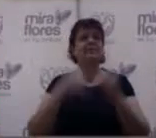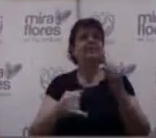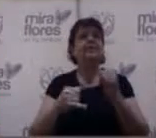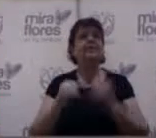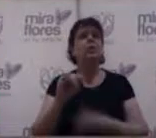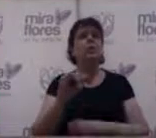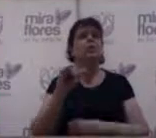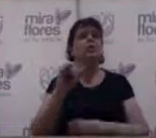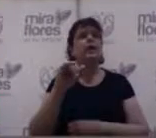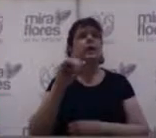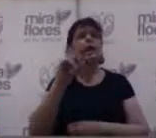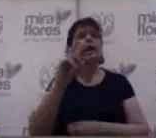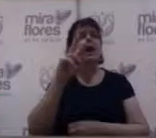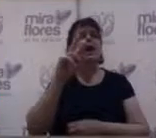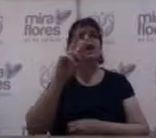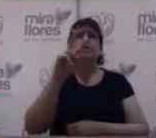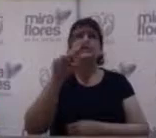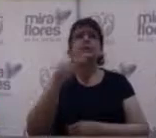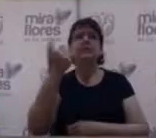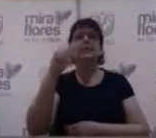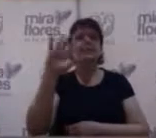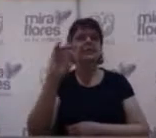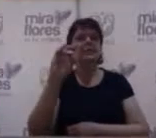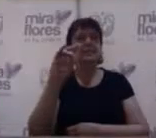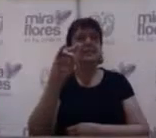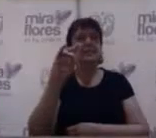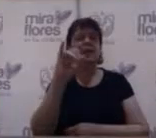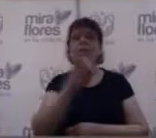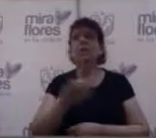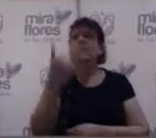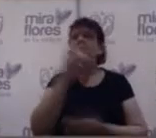2017. Es lo que quería informar a usted, señor alcalde, señores regidores.